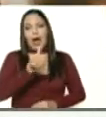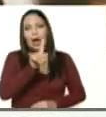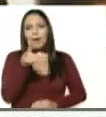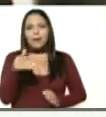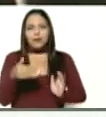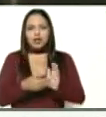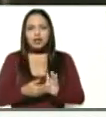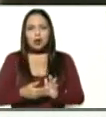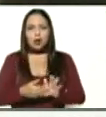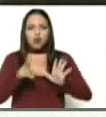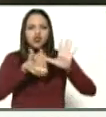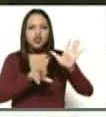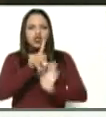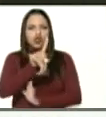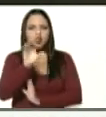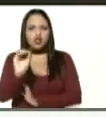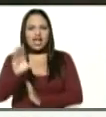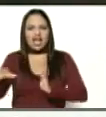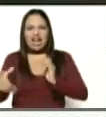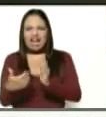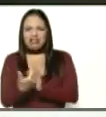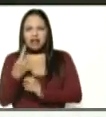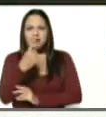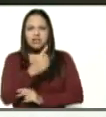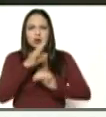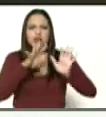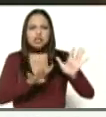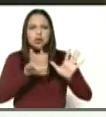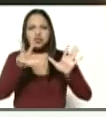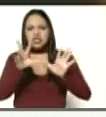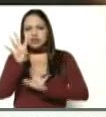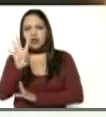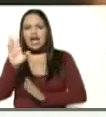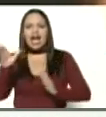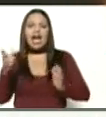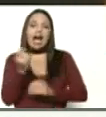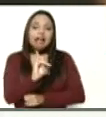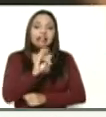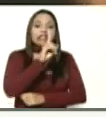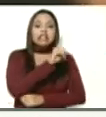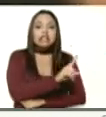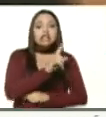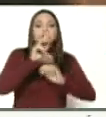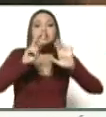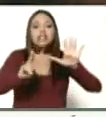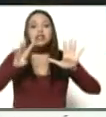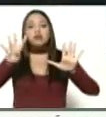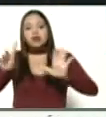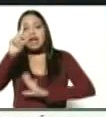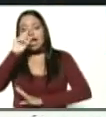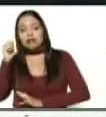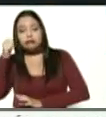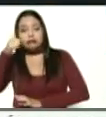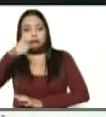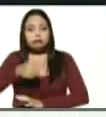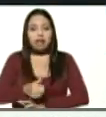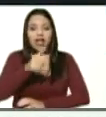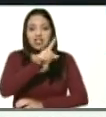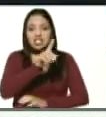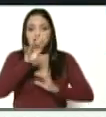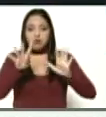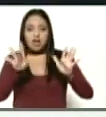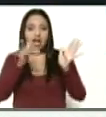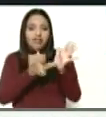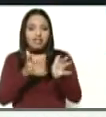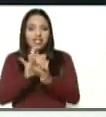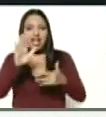1810 y 1989, hay 179 años, del 19 de abril